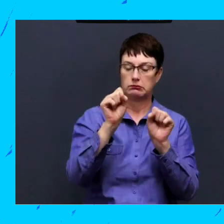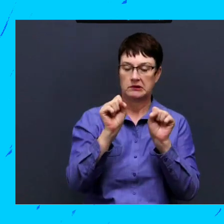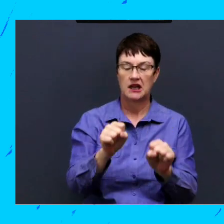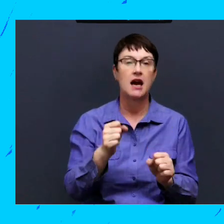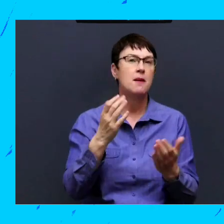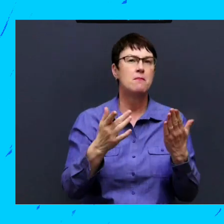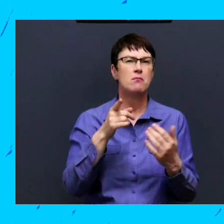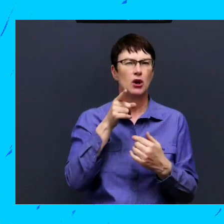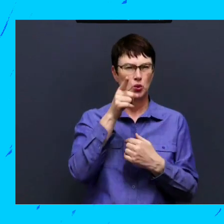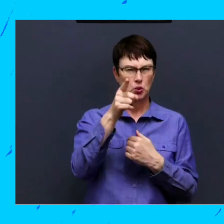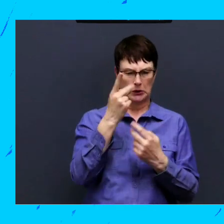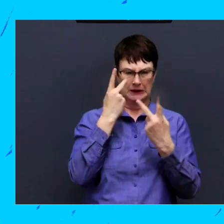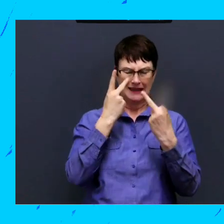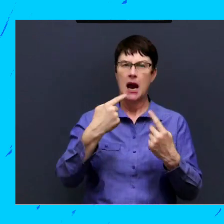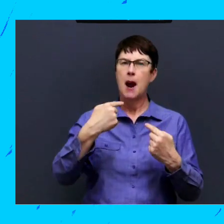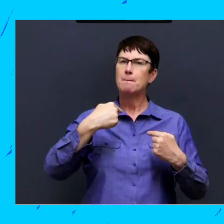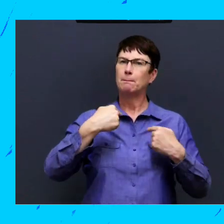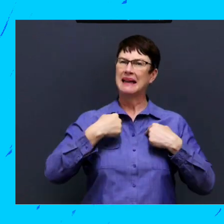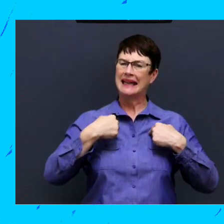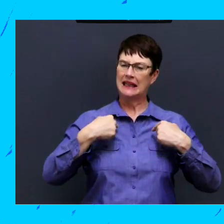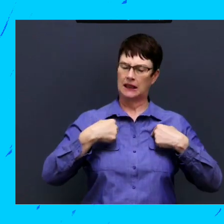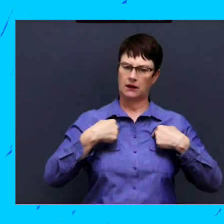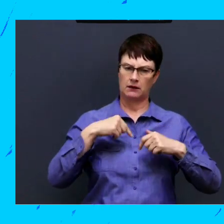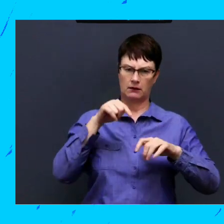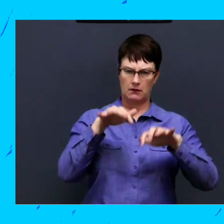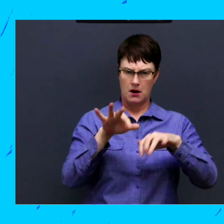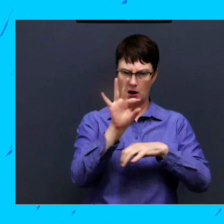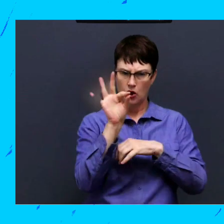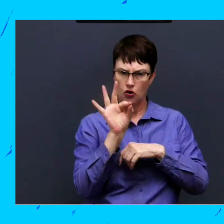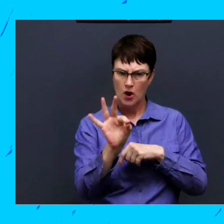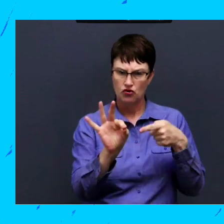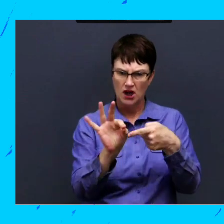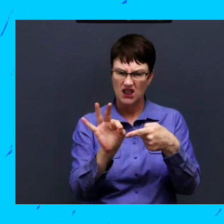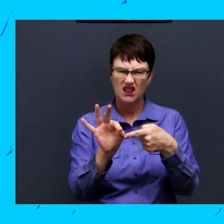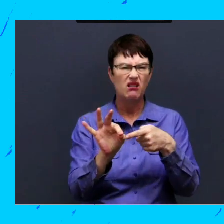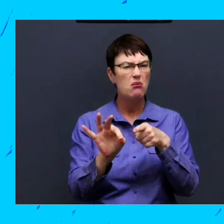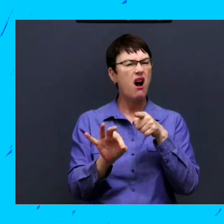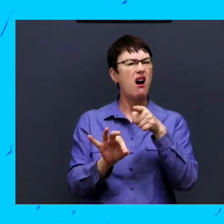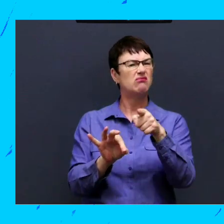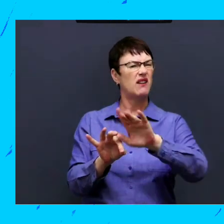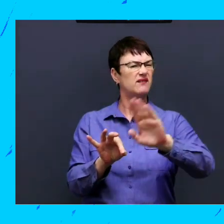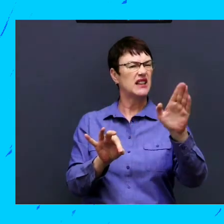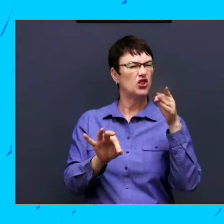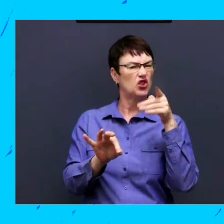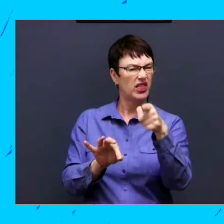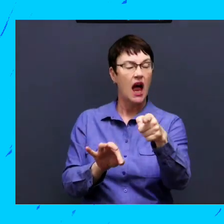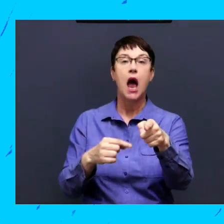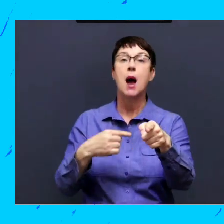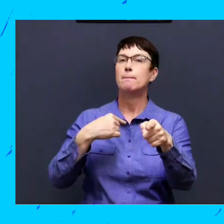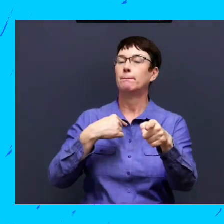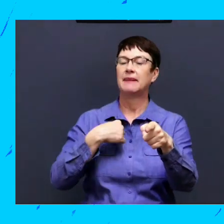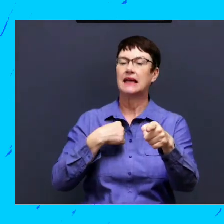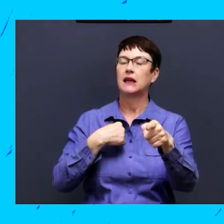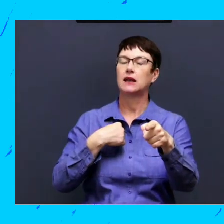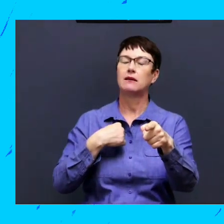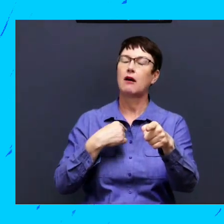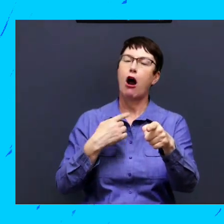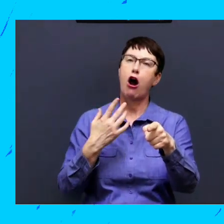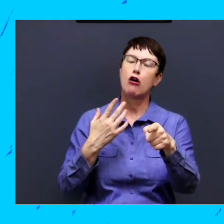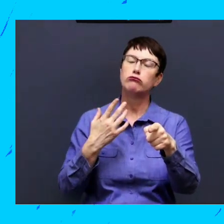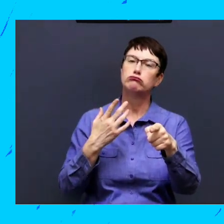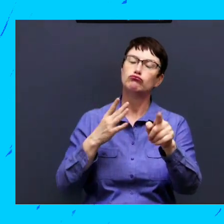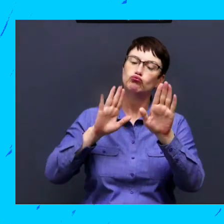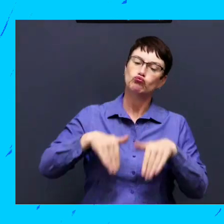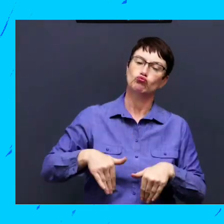cubre el mismo asunto, no tienen que hacerla nuevamente, pueden solamente decir